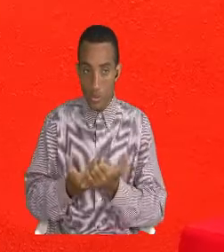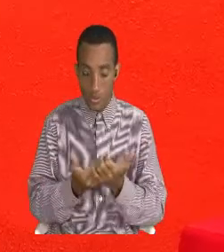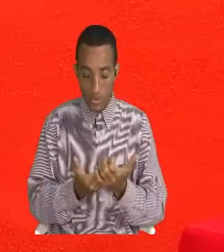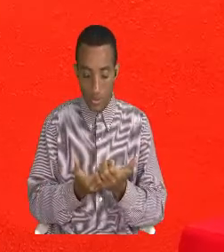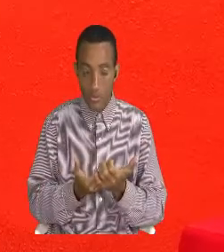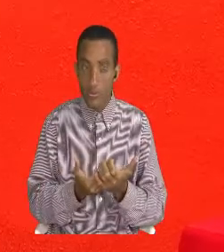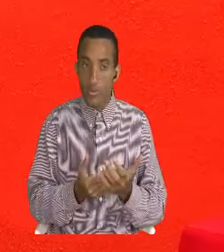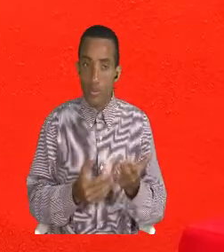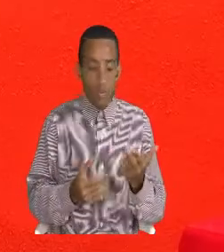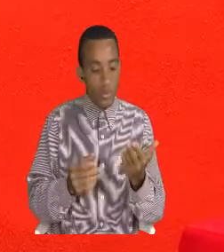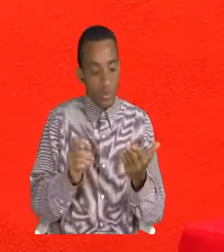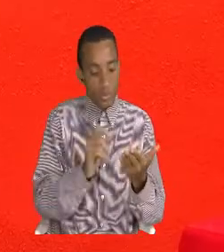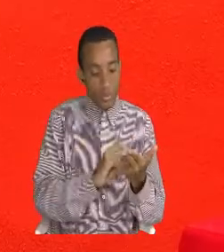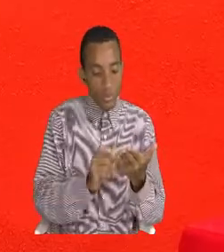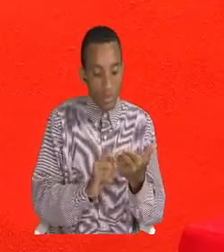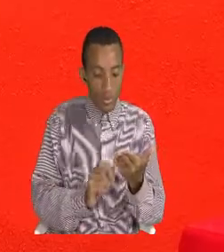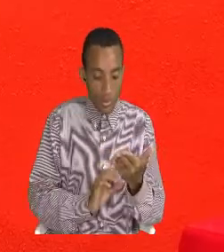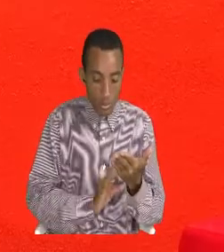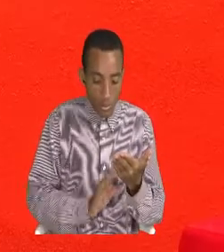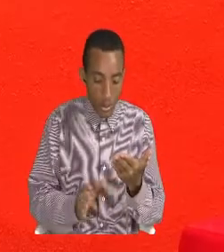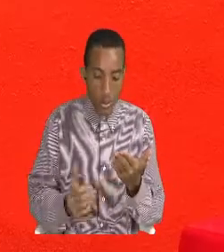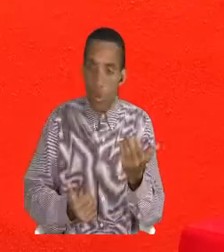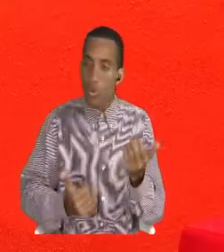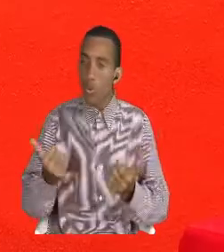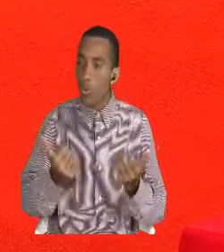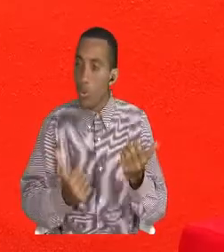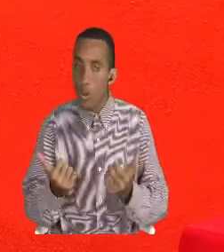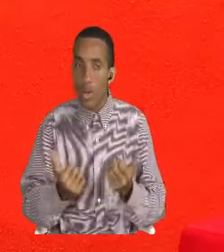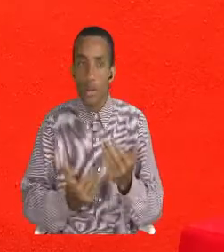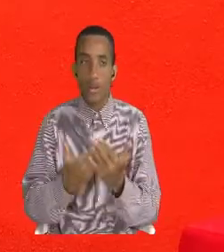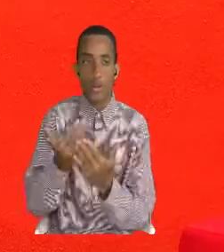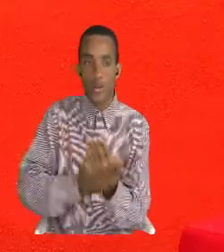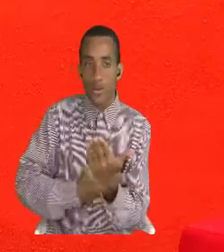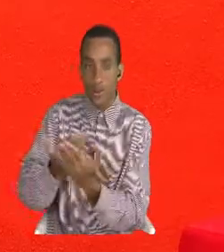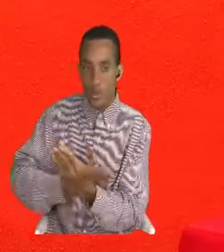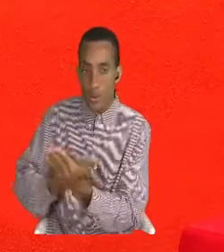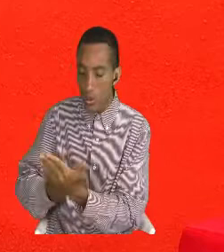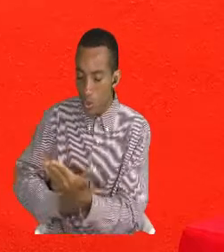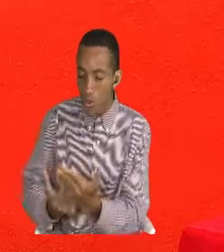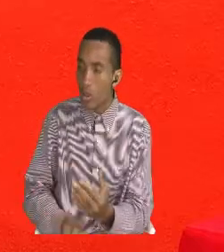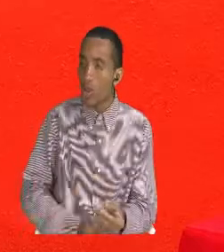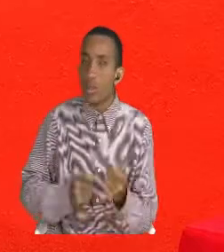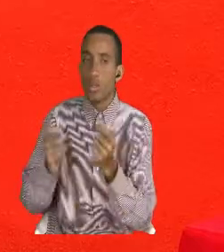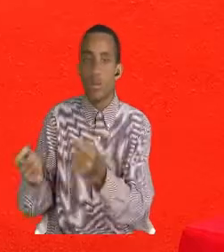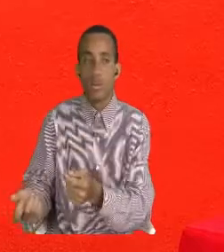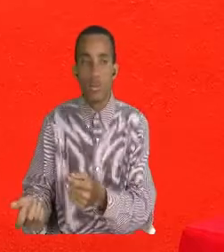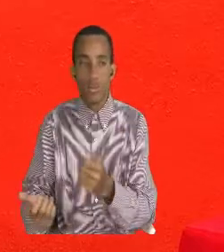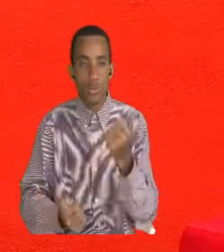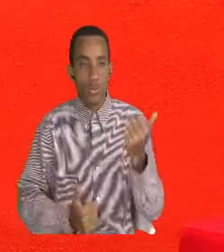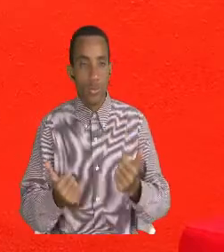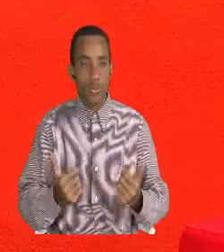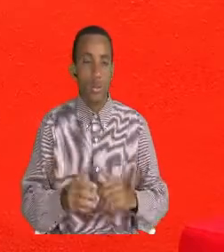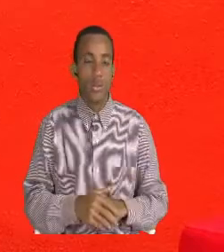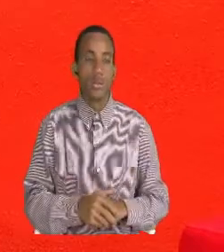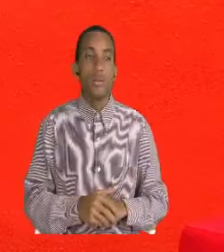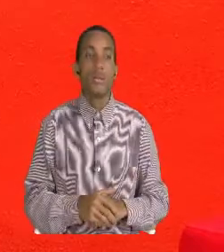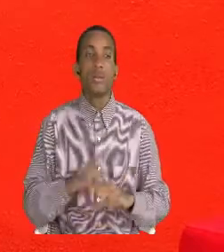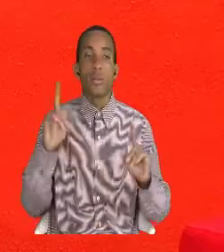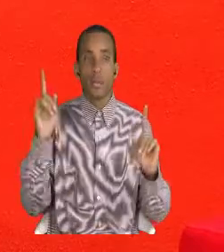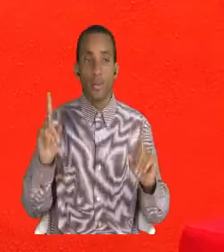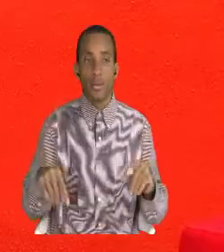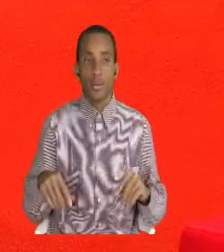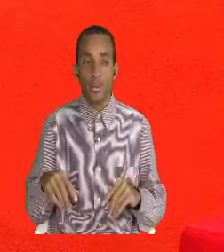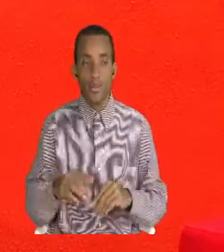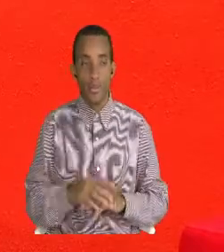para este trámite, nos dicen cuáles son los documentos que debemos allegar y bueno, cuál es todo el trámite que se debe hacer, que es como el trámite